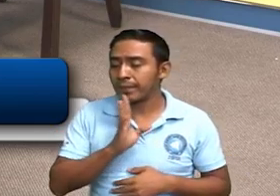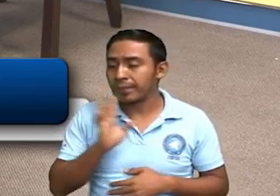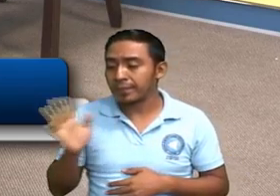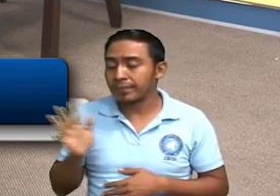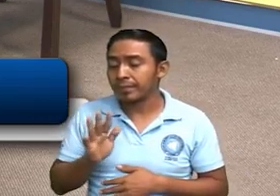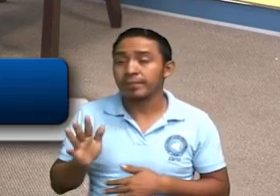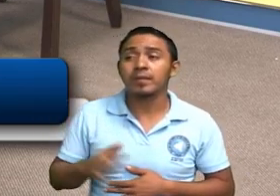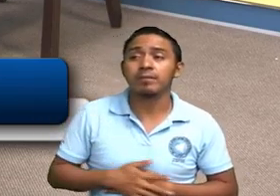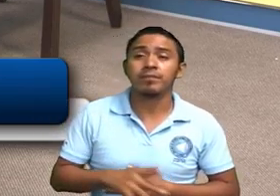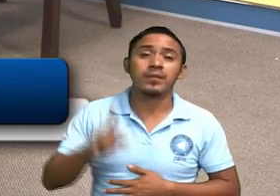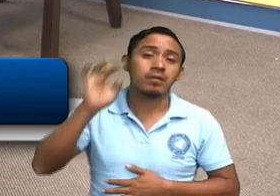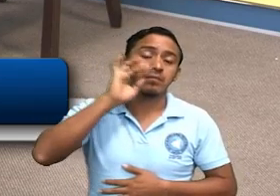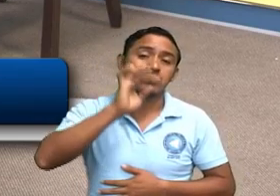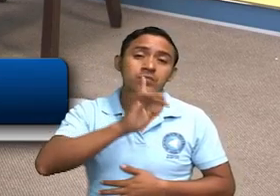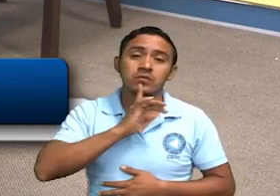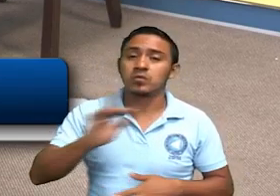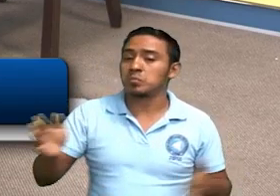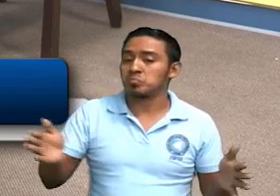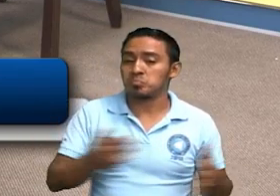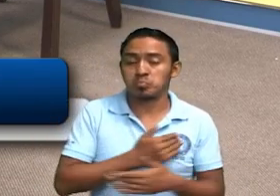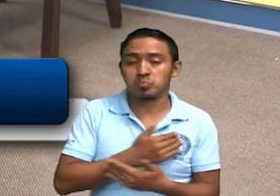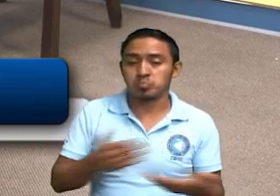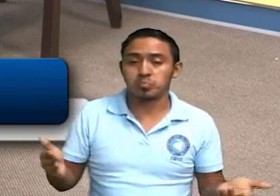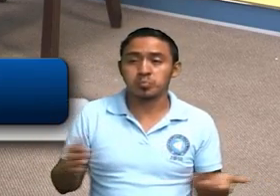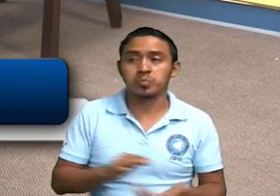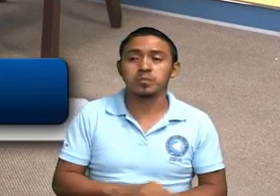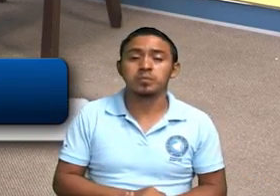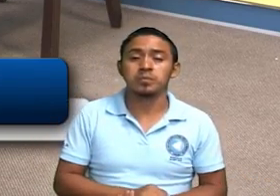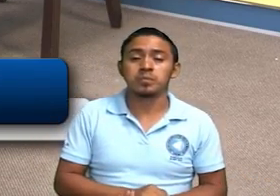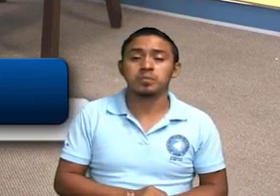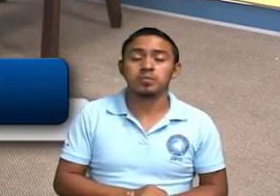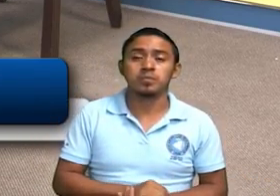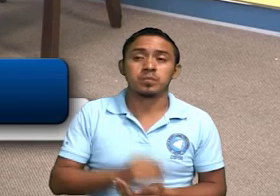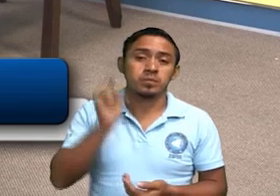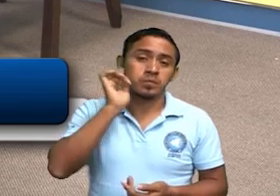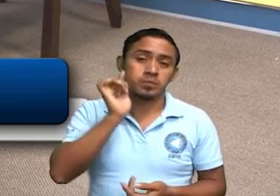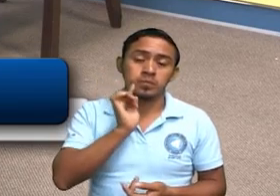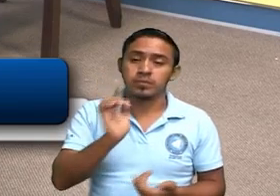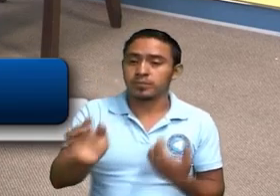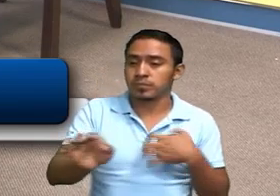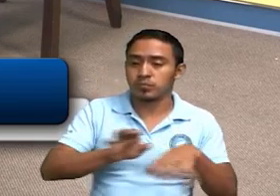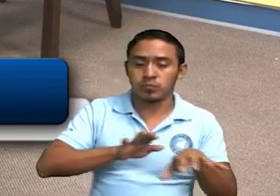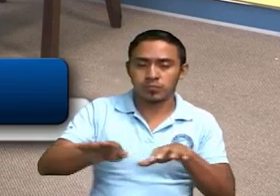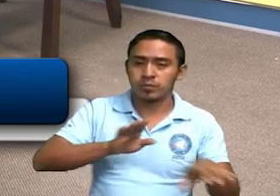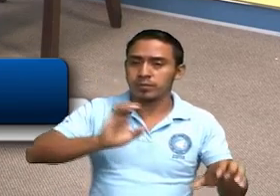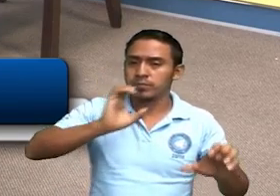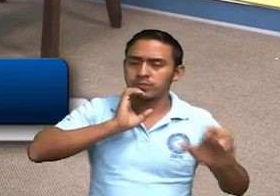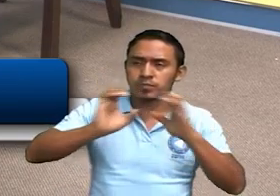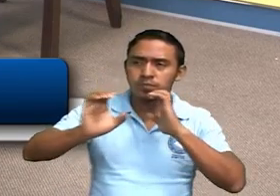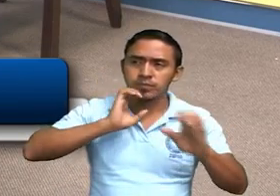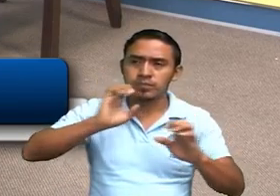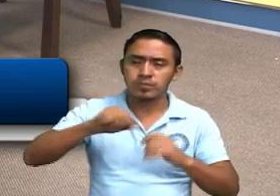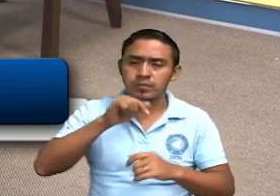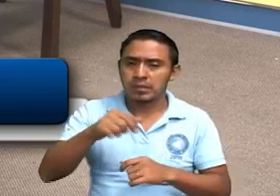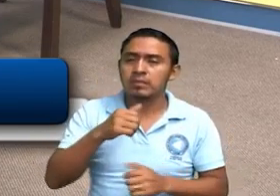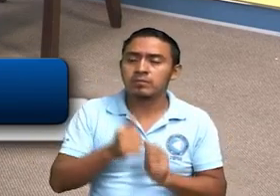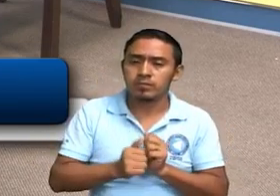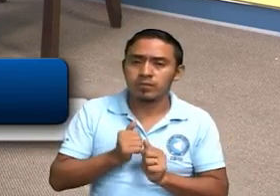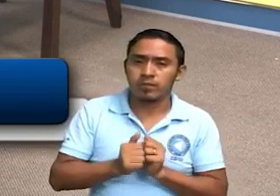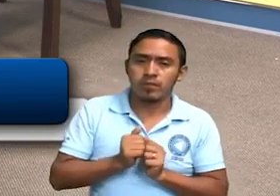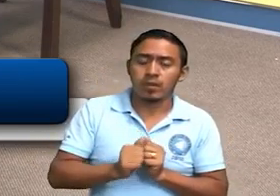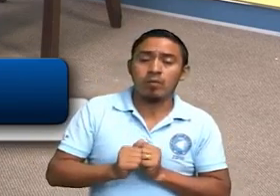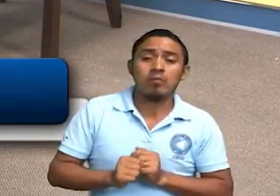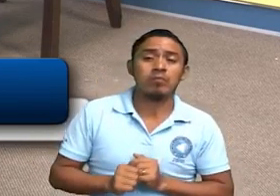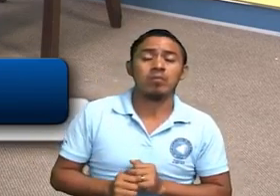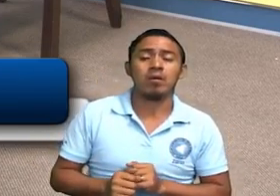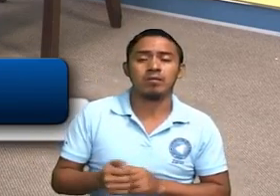etcétera, etcétera. El sordo no. El sordo no puede comunicarse y esto produce un grado de depresión